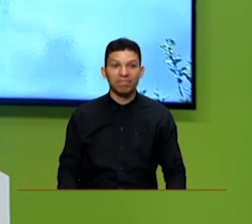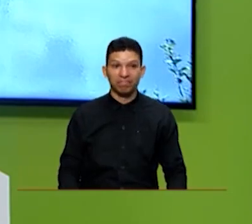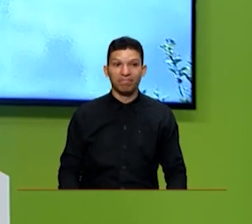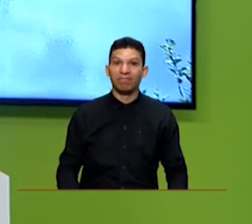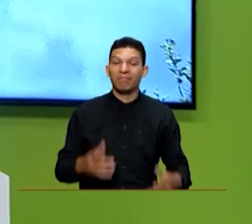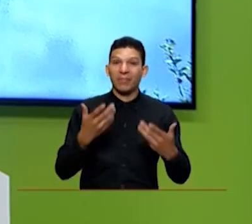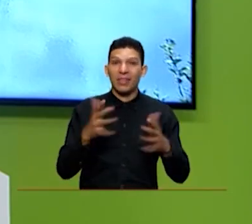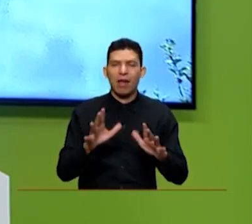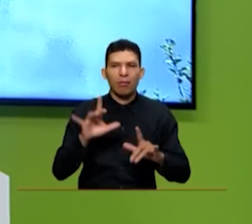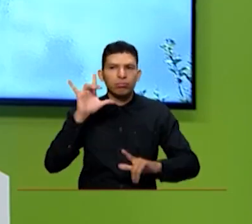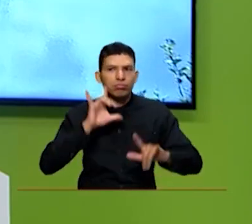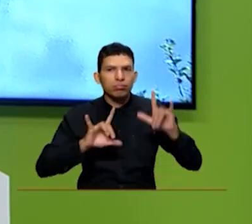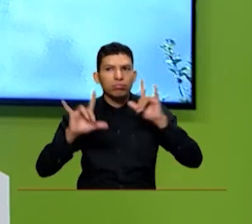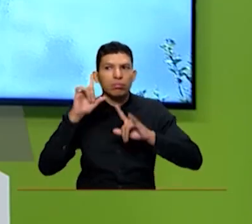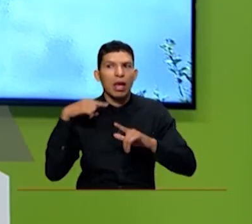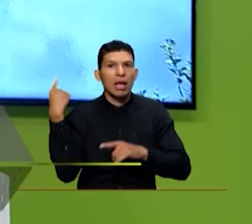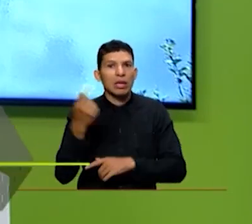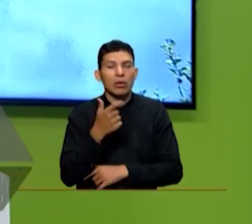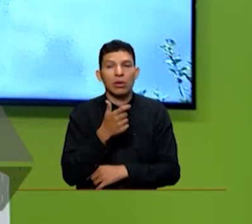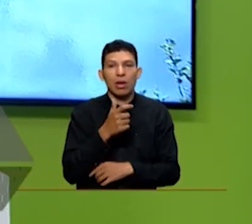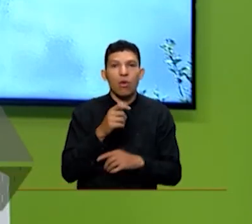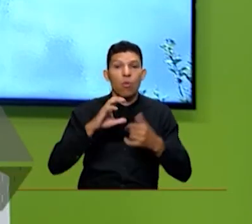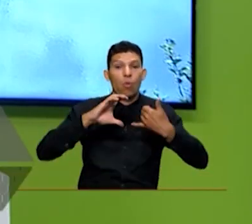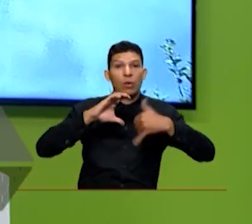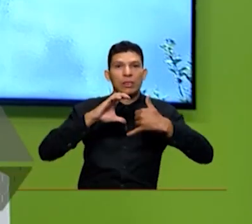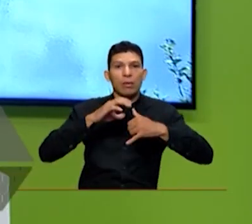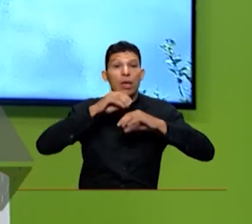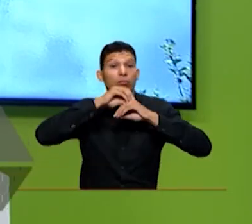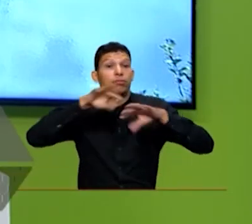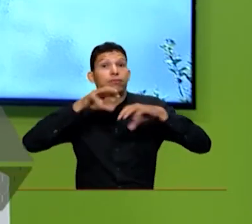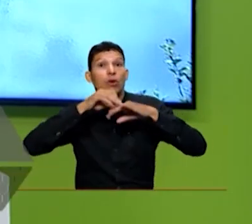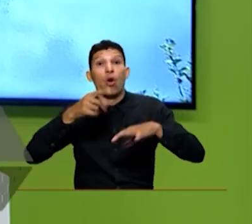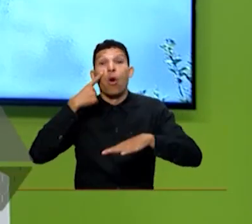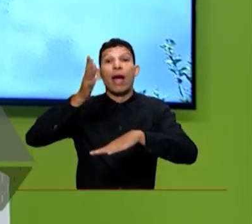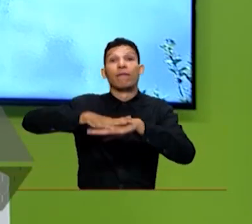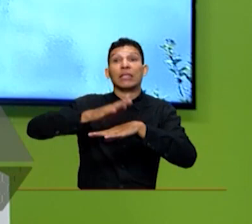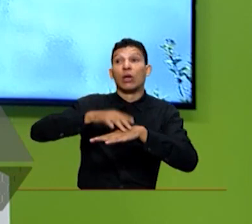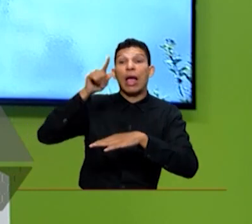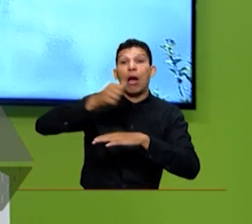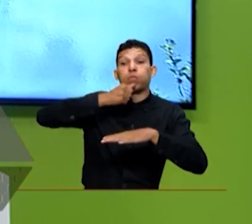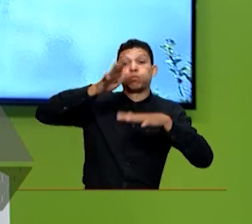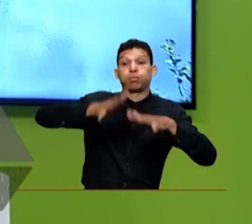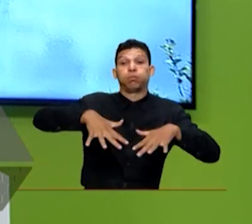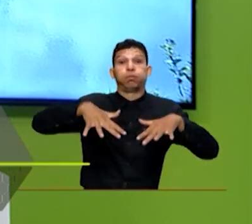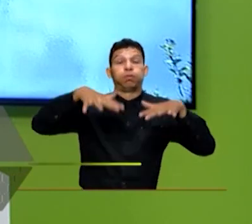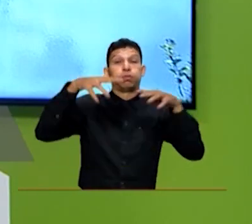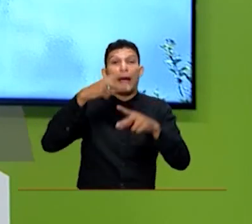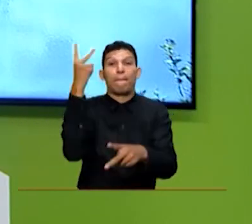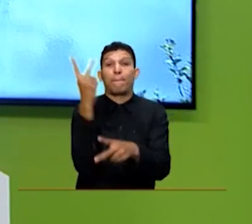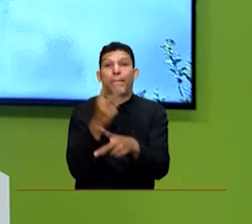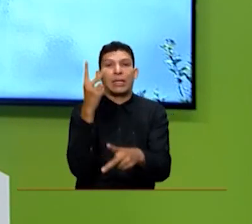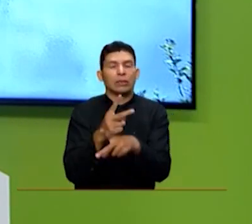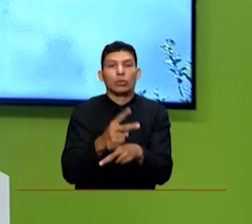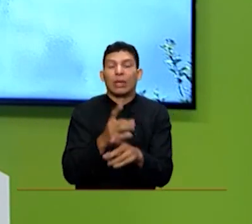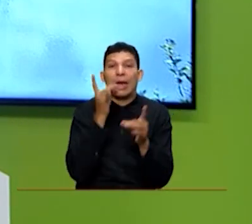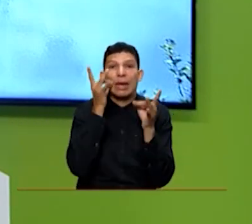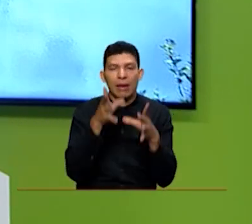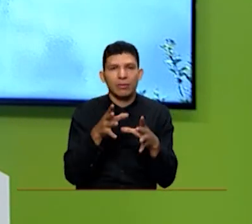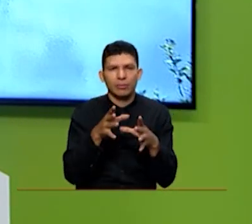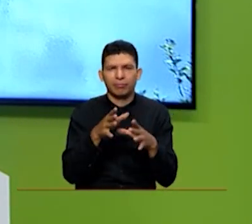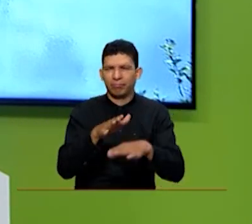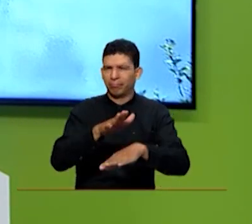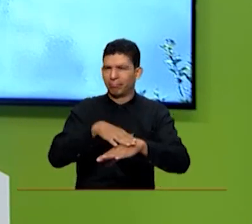ante los audios que circulan por redes sociales en los cuales se indica que el embalse salvajina se encuentra en condiciones críticas